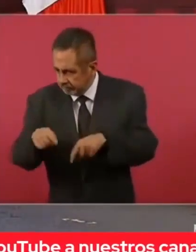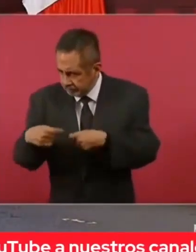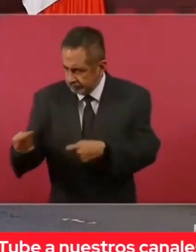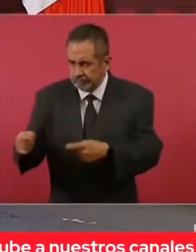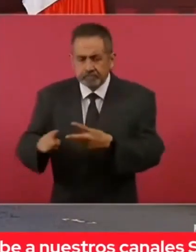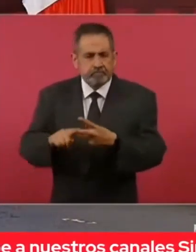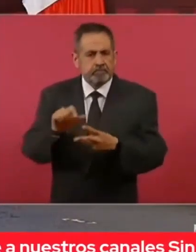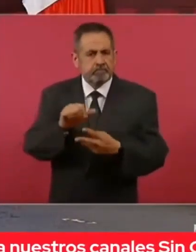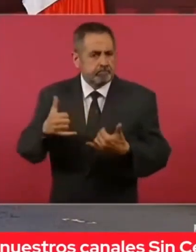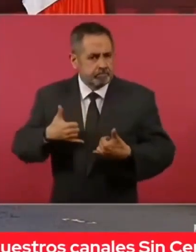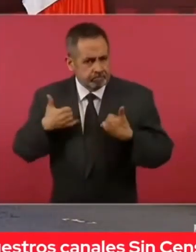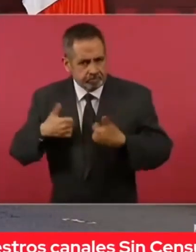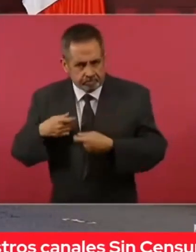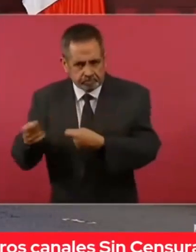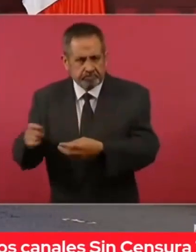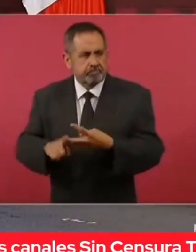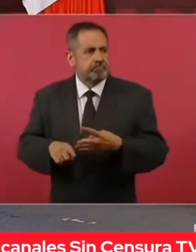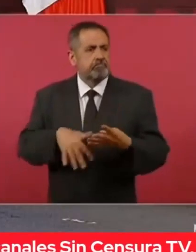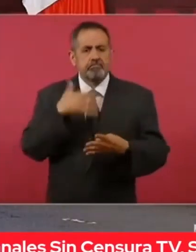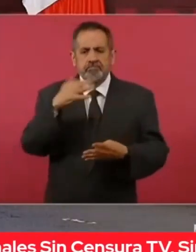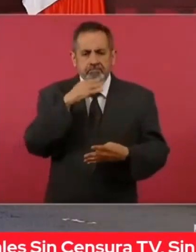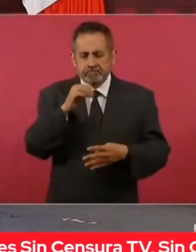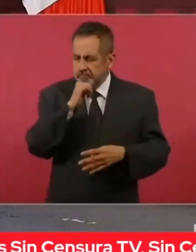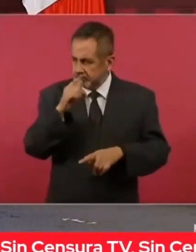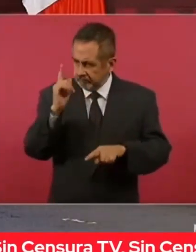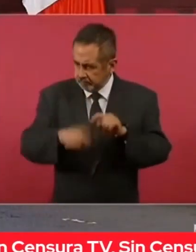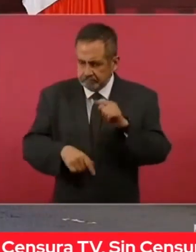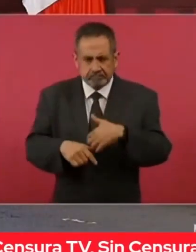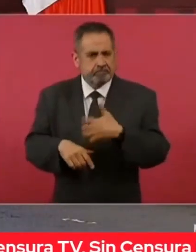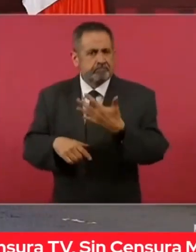los jóvenes que no haya corrupción